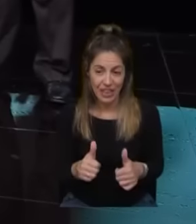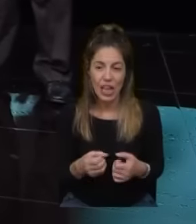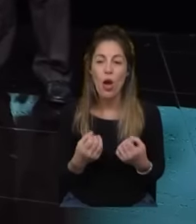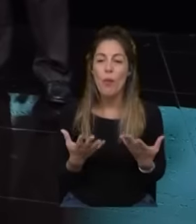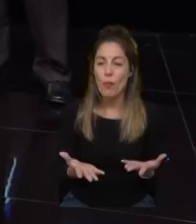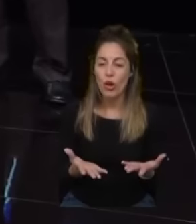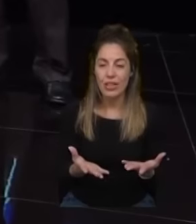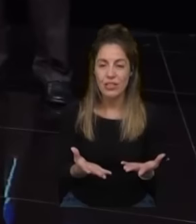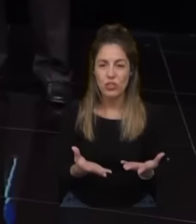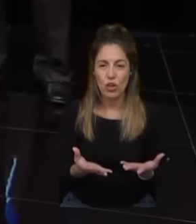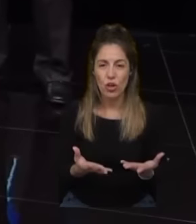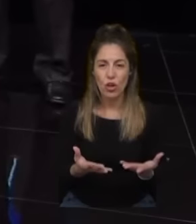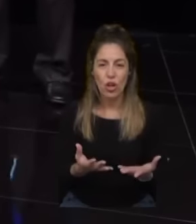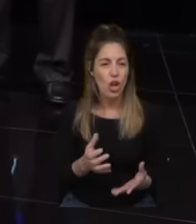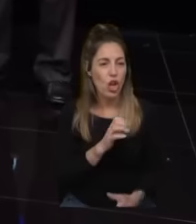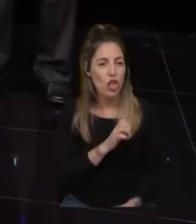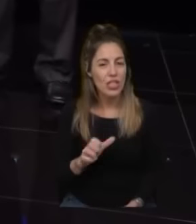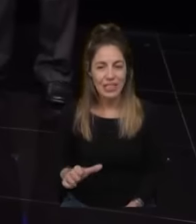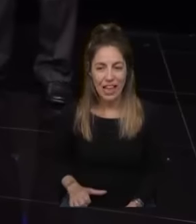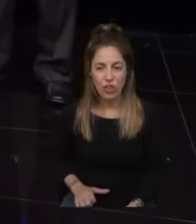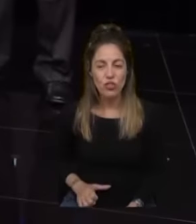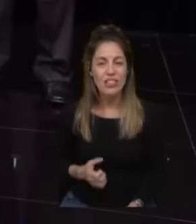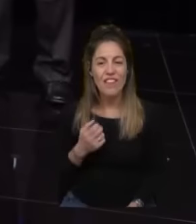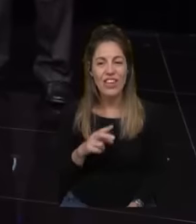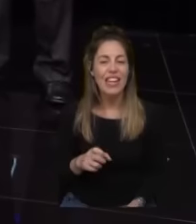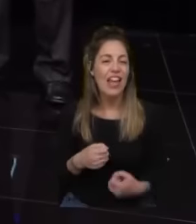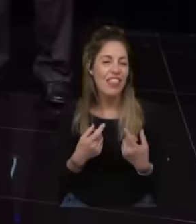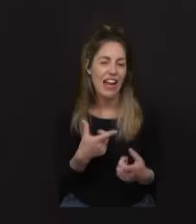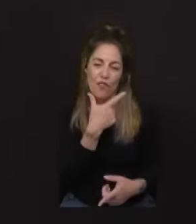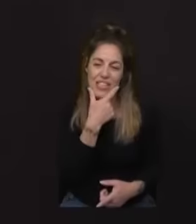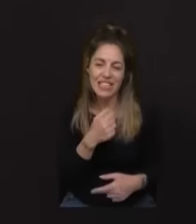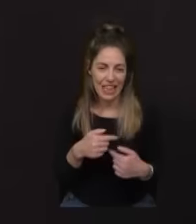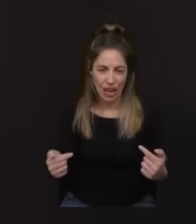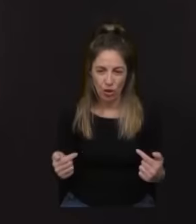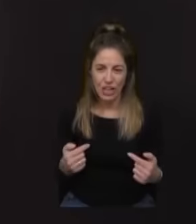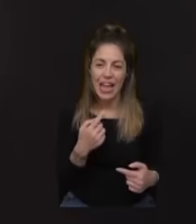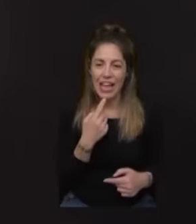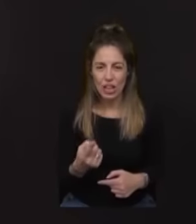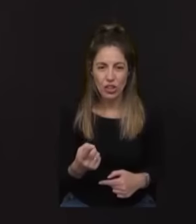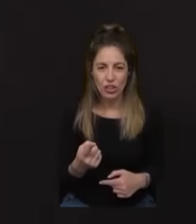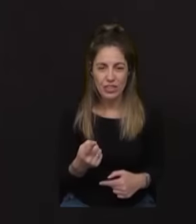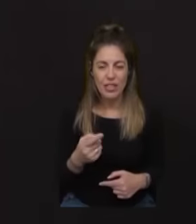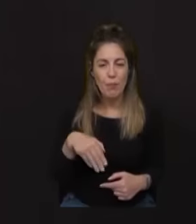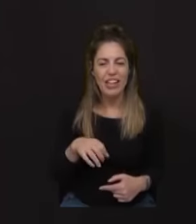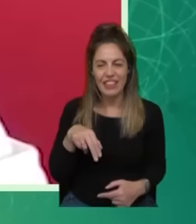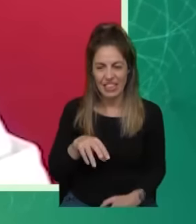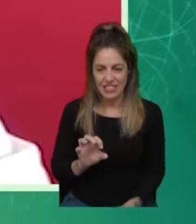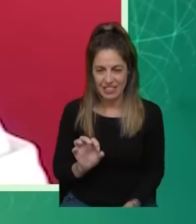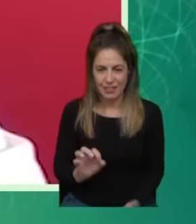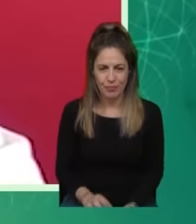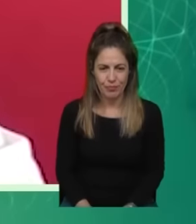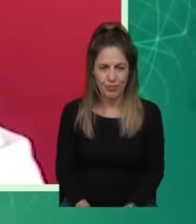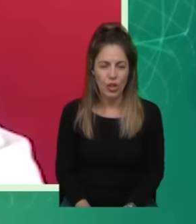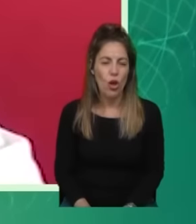eso, de alguna manera, los estados se ven tentados a facilitarle las cosas. Esto dice Juan Martens. Un